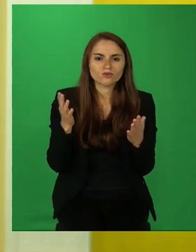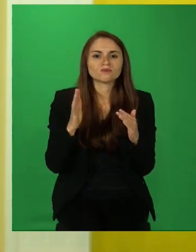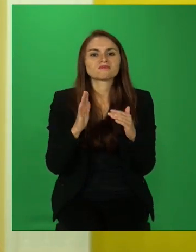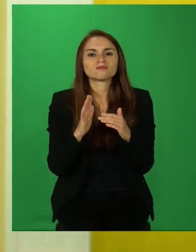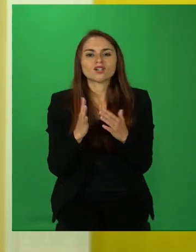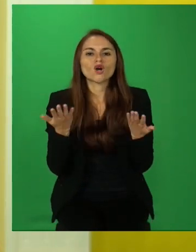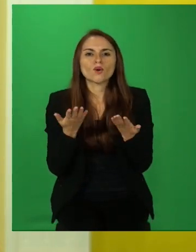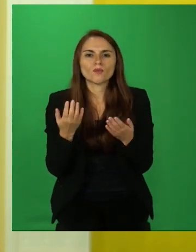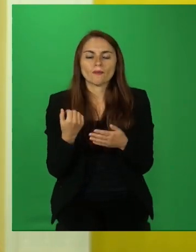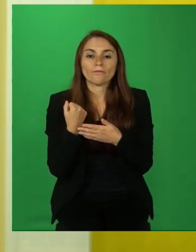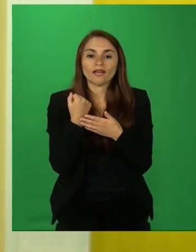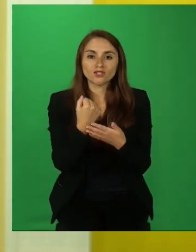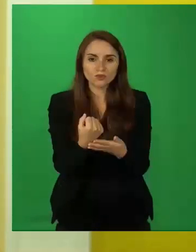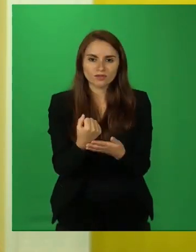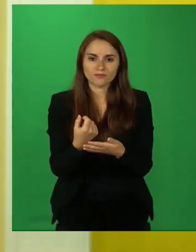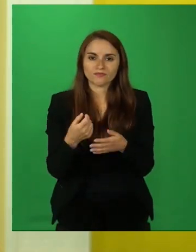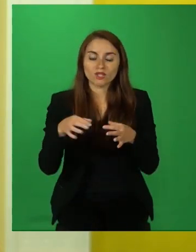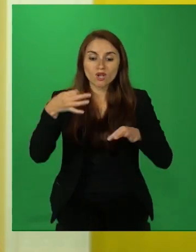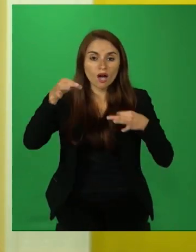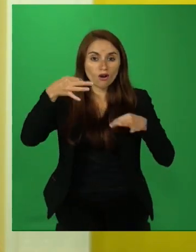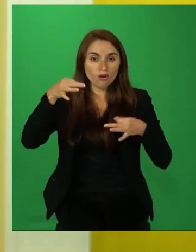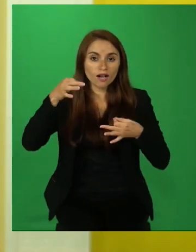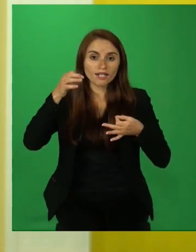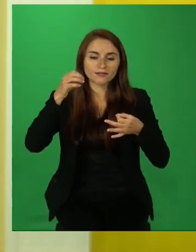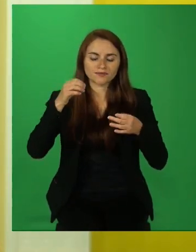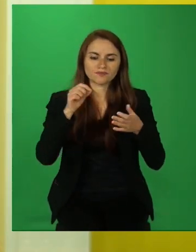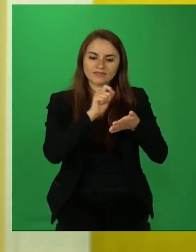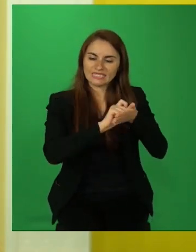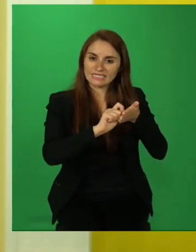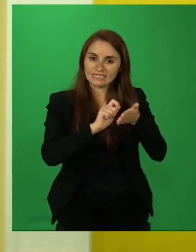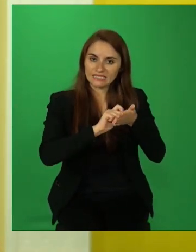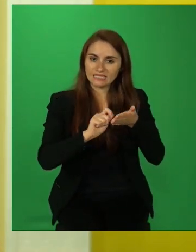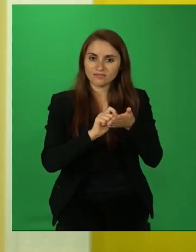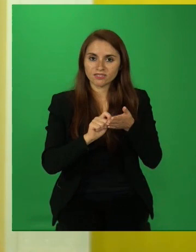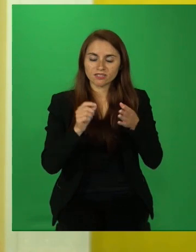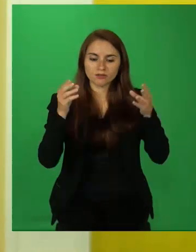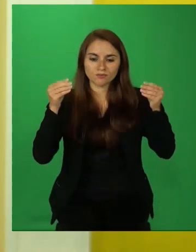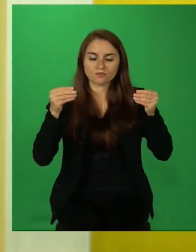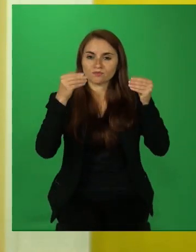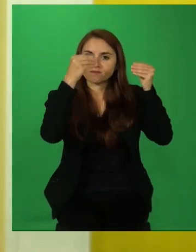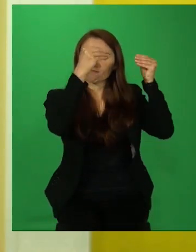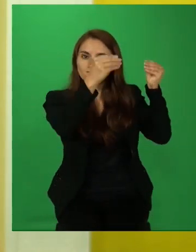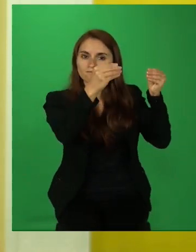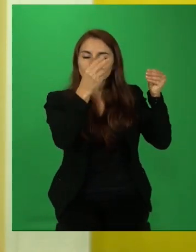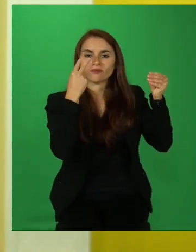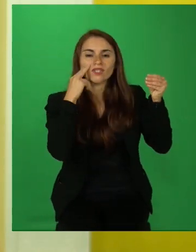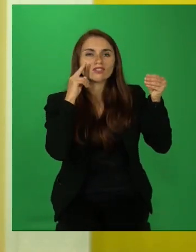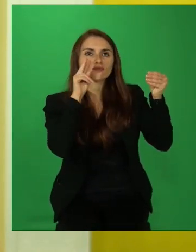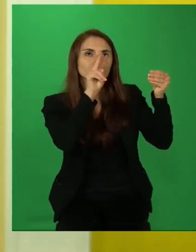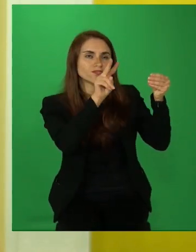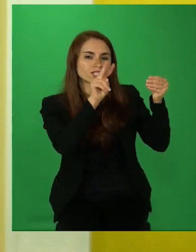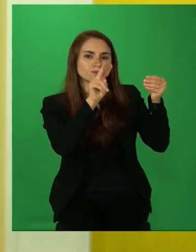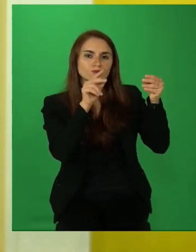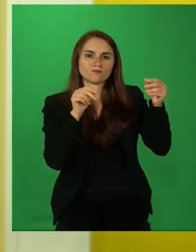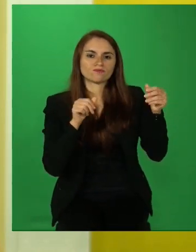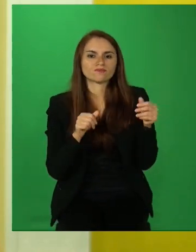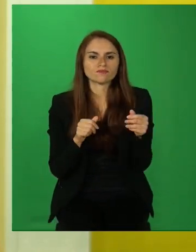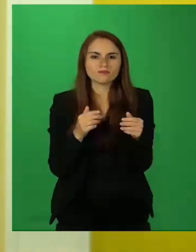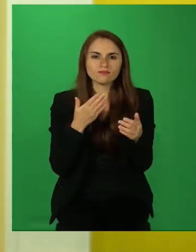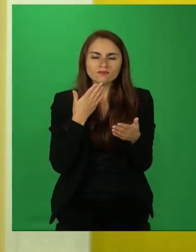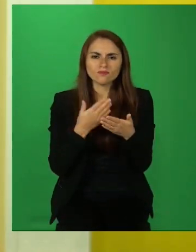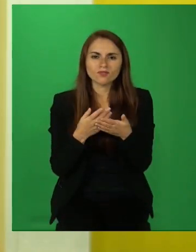ayuda escribe le hacen una hojita plastificar las coles coach y man ternas mantener la mantén cerca